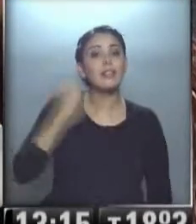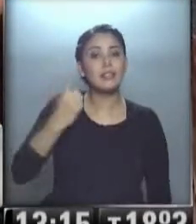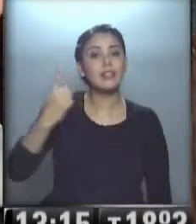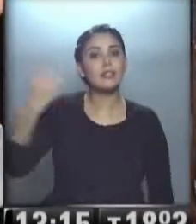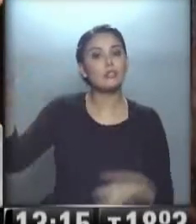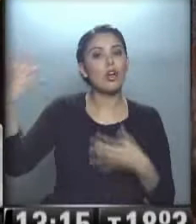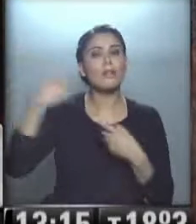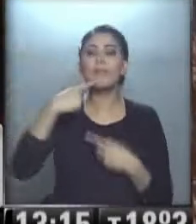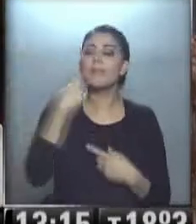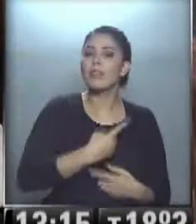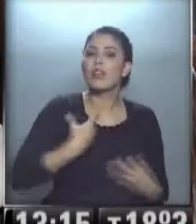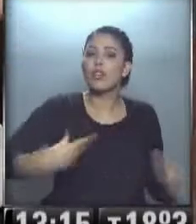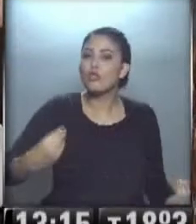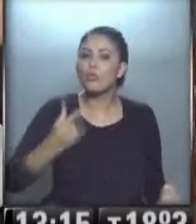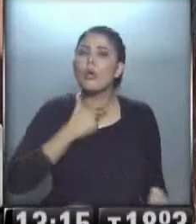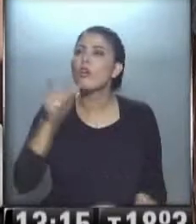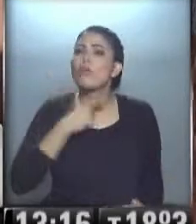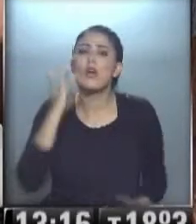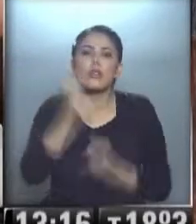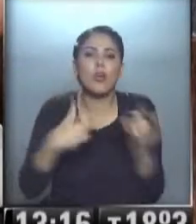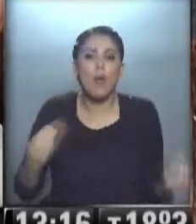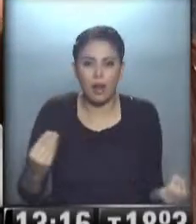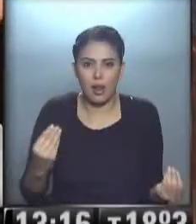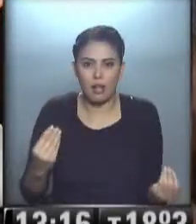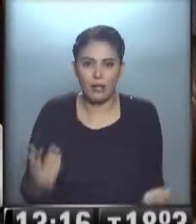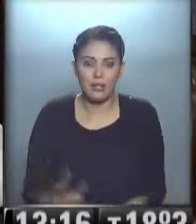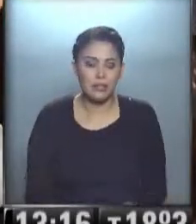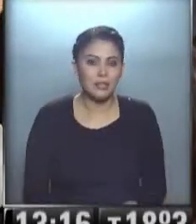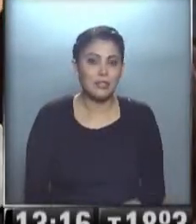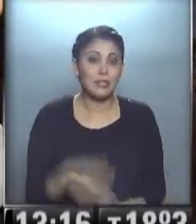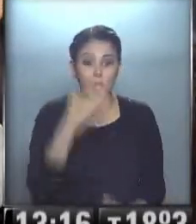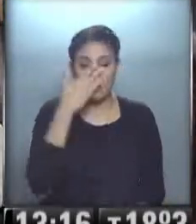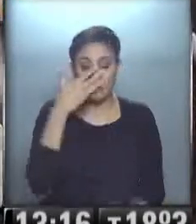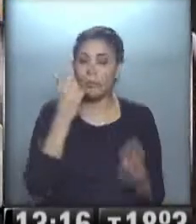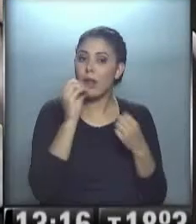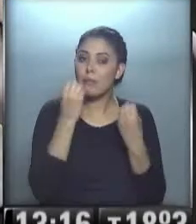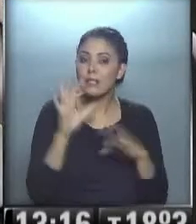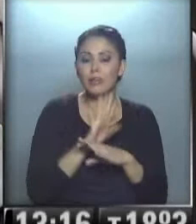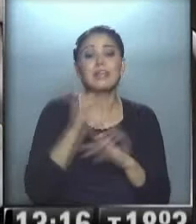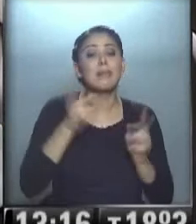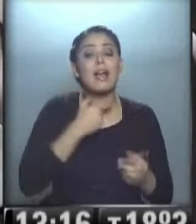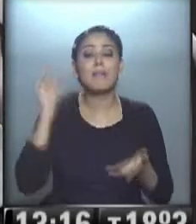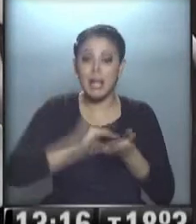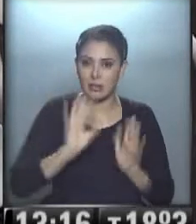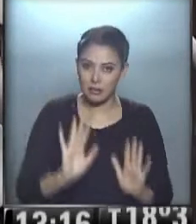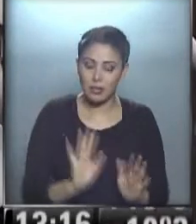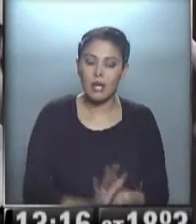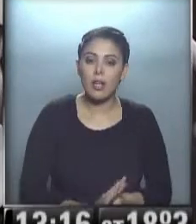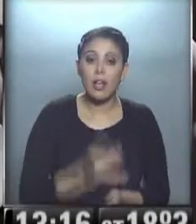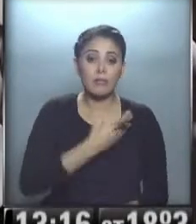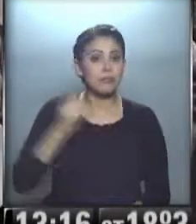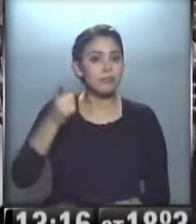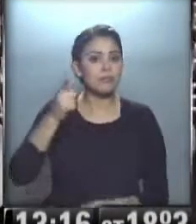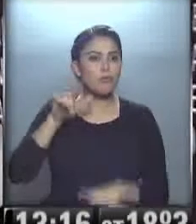Marcelo, que era lo que quería contar él con mi personaje. Y a todo esto también quiero agregar que Marcelo generó